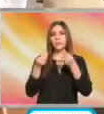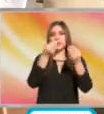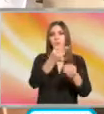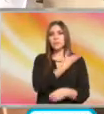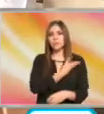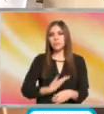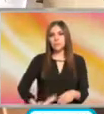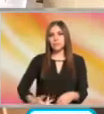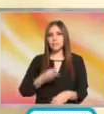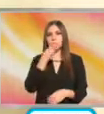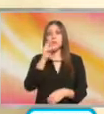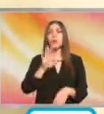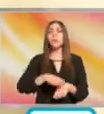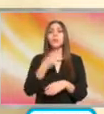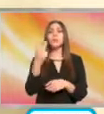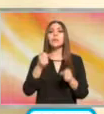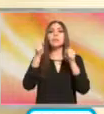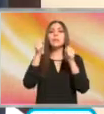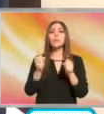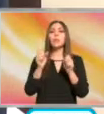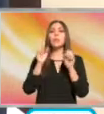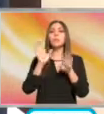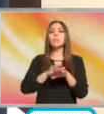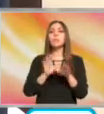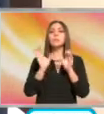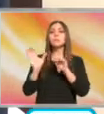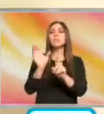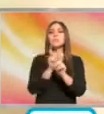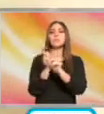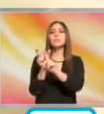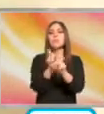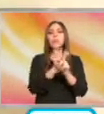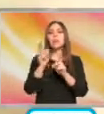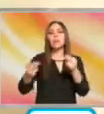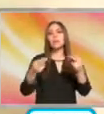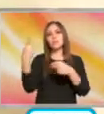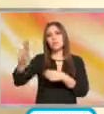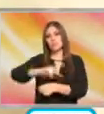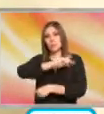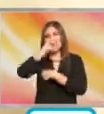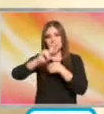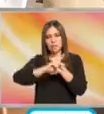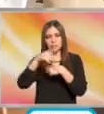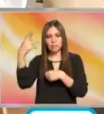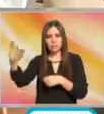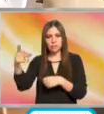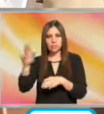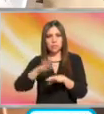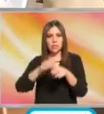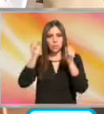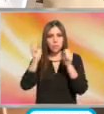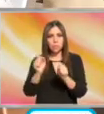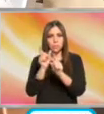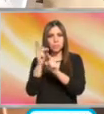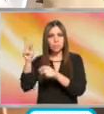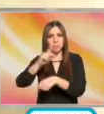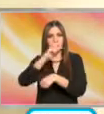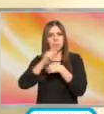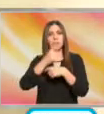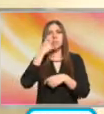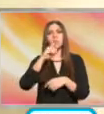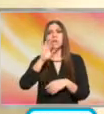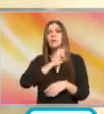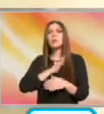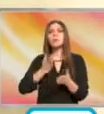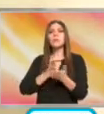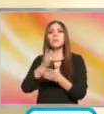principales. Uno, cuestión de seguridad nacional, en el que pues pretende que esta sea una medida para restringir el posible acceso a Estados Unidos